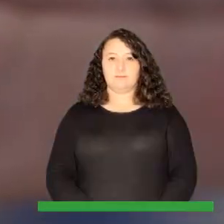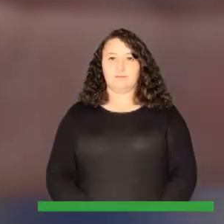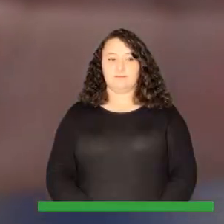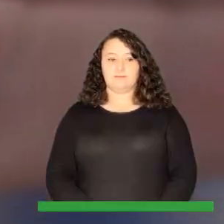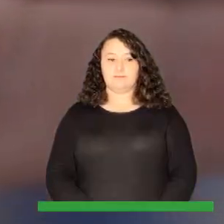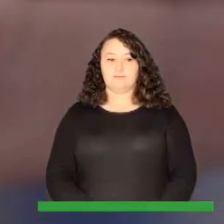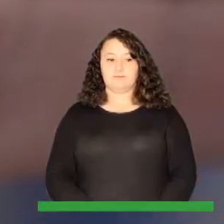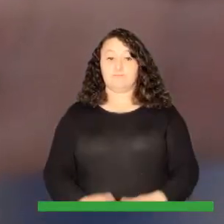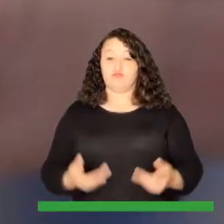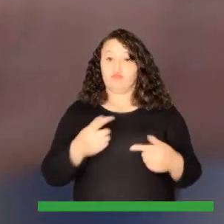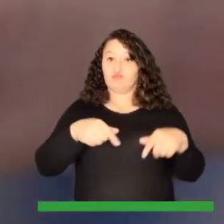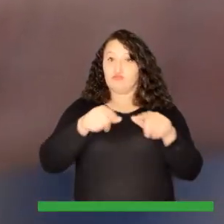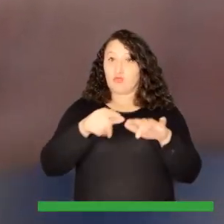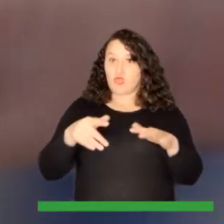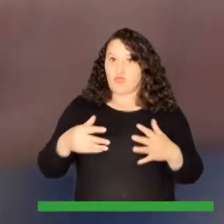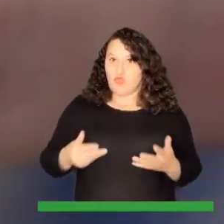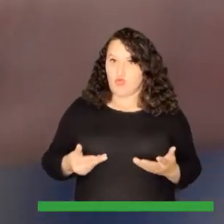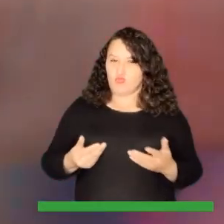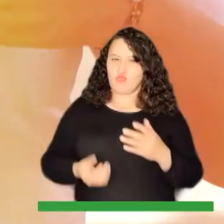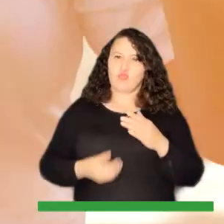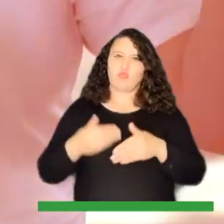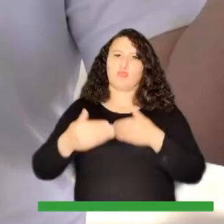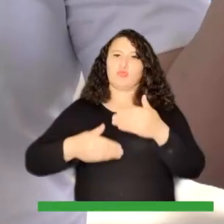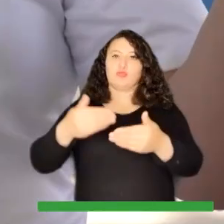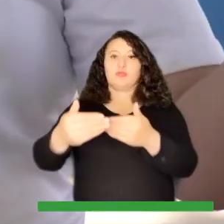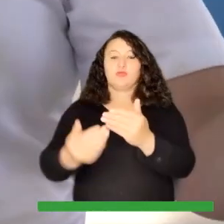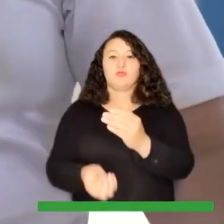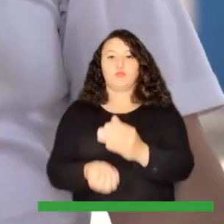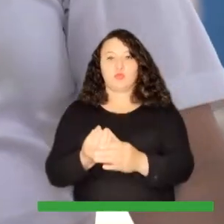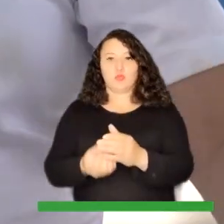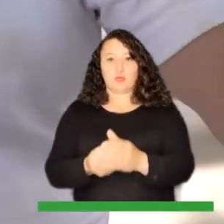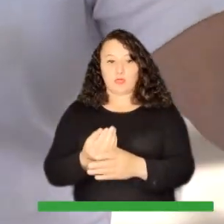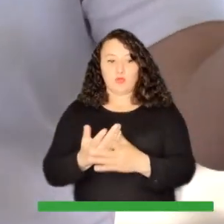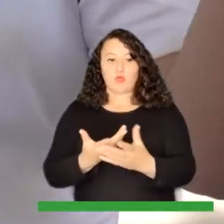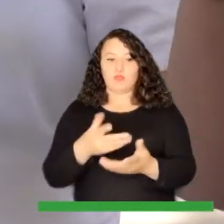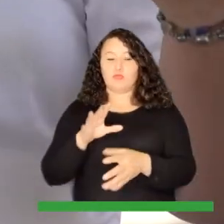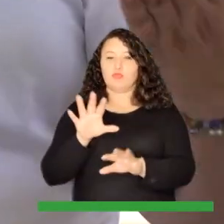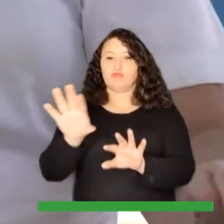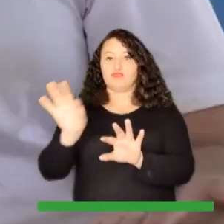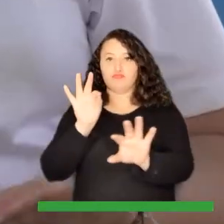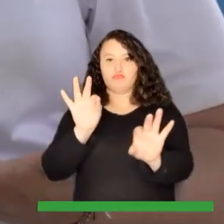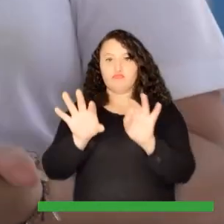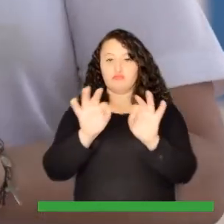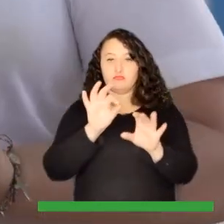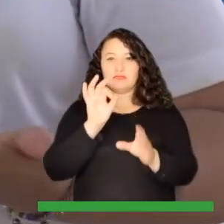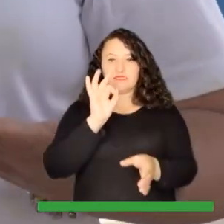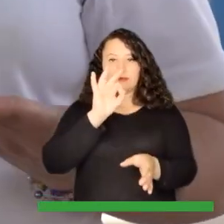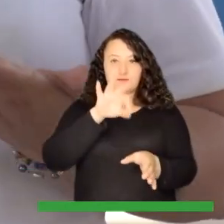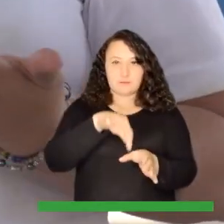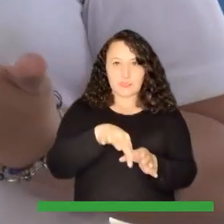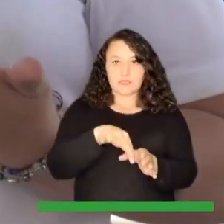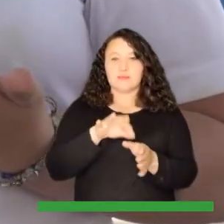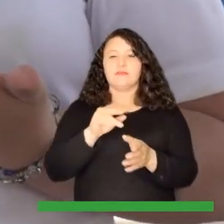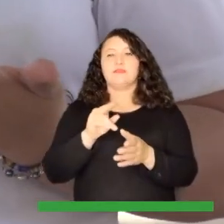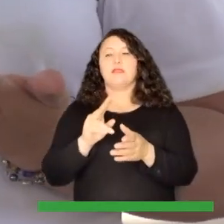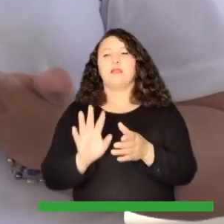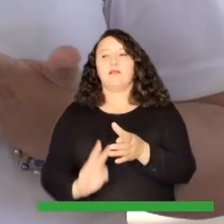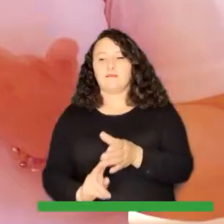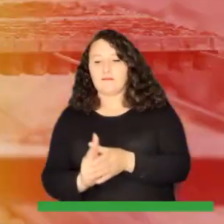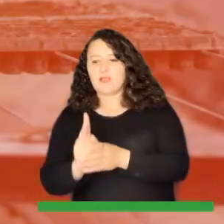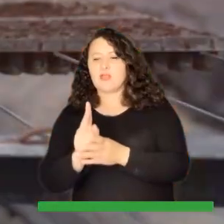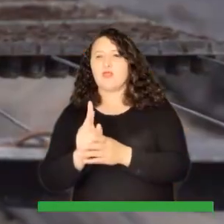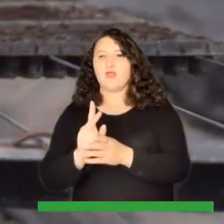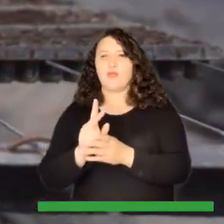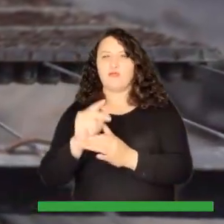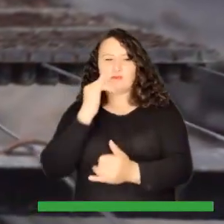Ellos están conociendo a cómo es todo el proceso productivo, desde la selección de la semilla, desde el vivero hasta el empaque final del